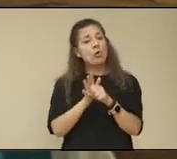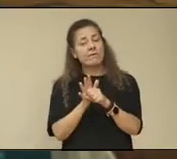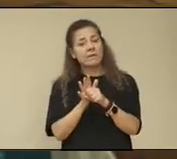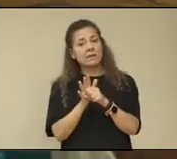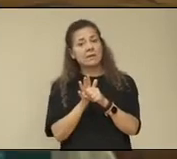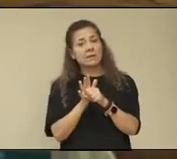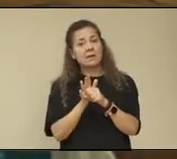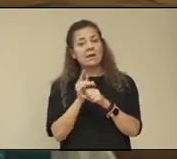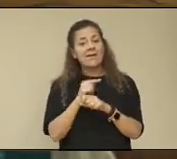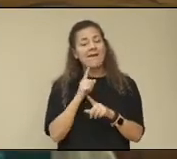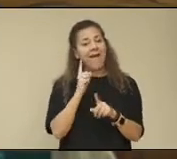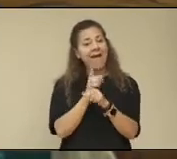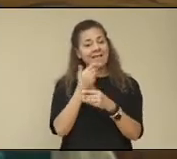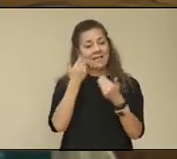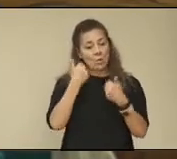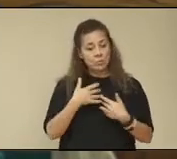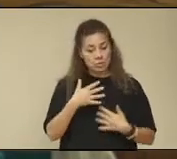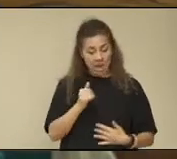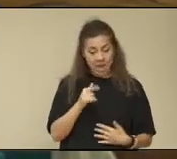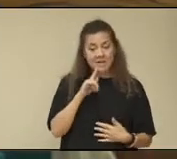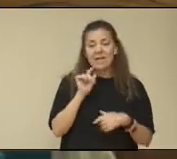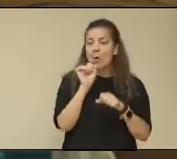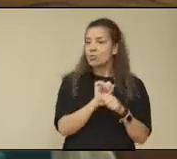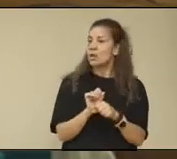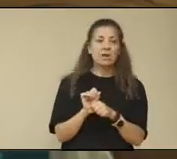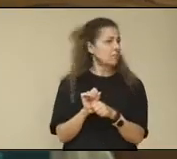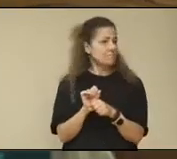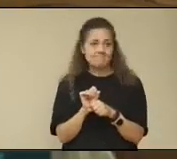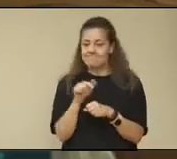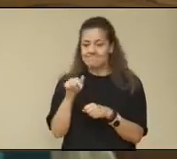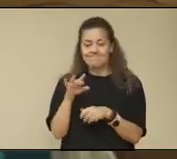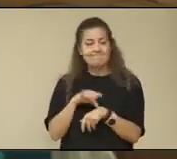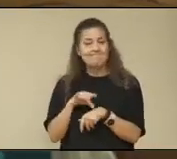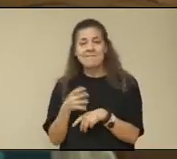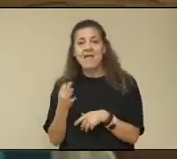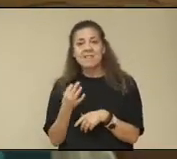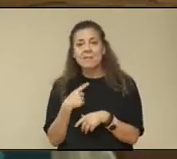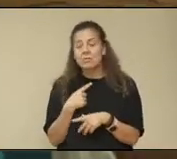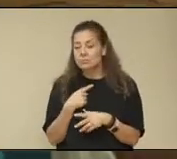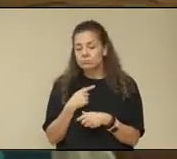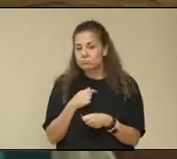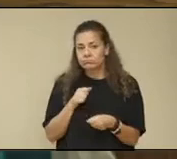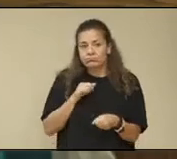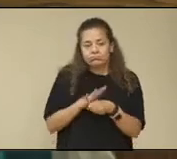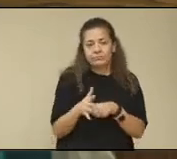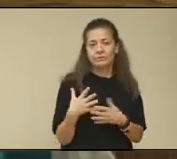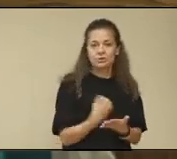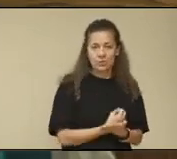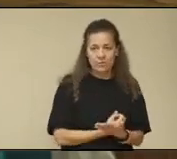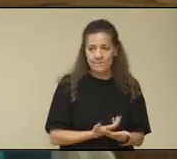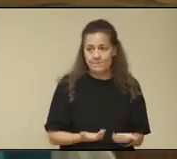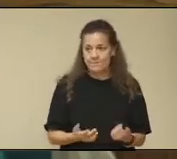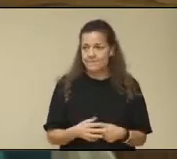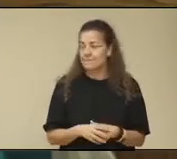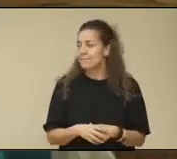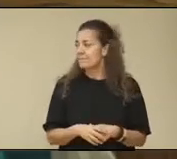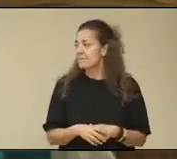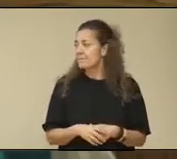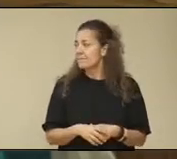que produce anticuerpos está protegido. Aquí tenemos que ir a por todas. Es un poco lo que ha